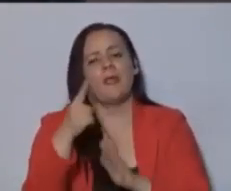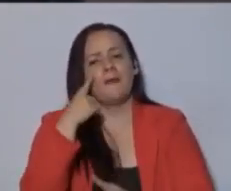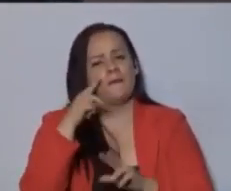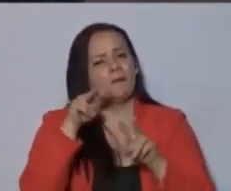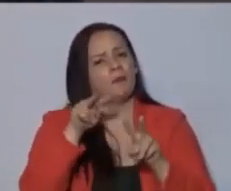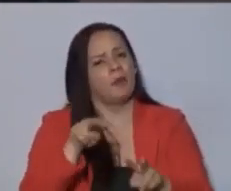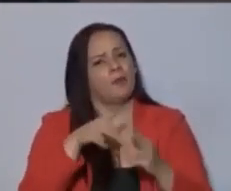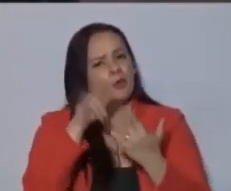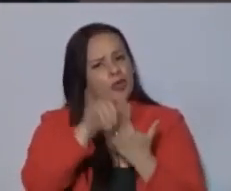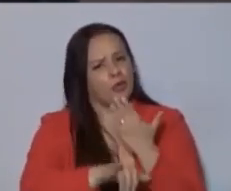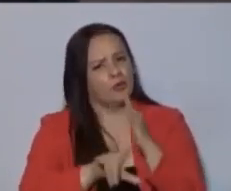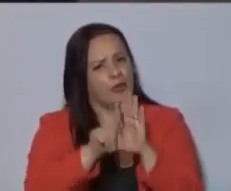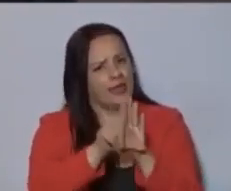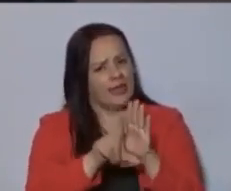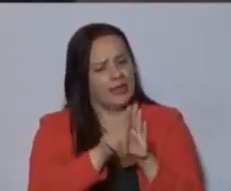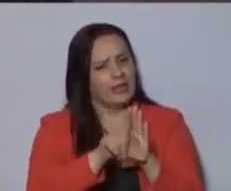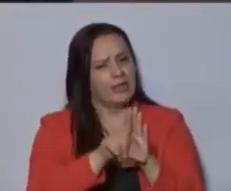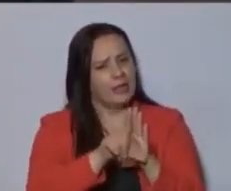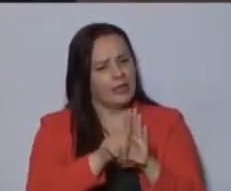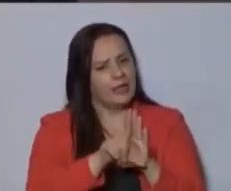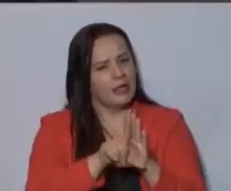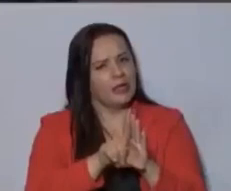este proyecto de ley.